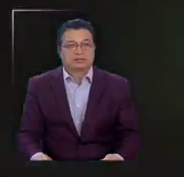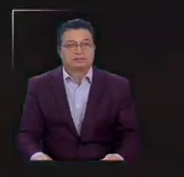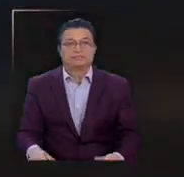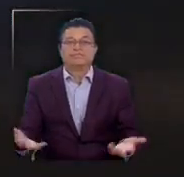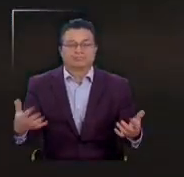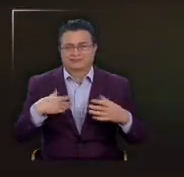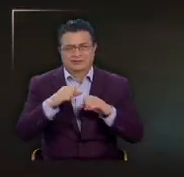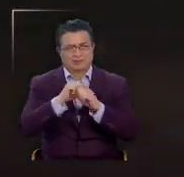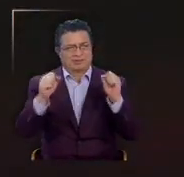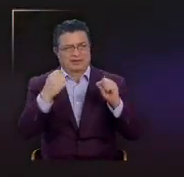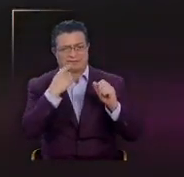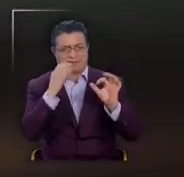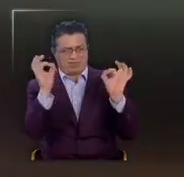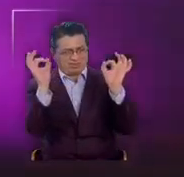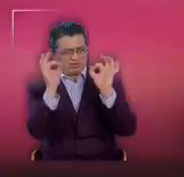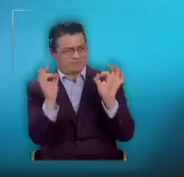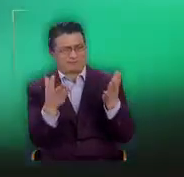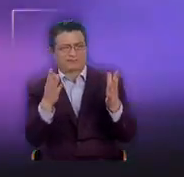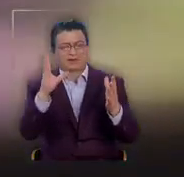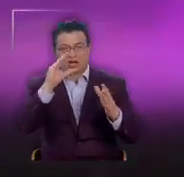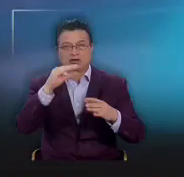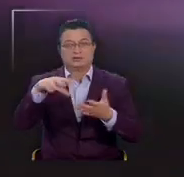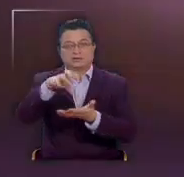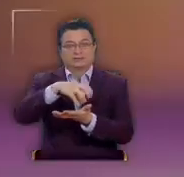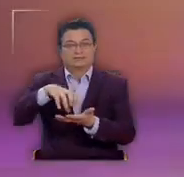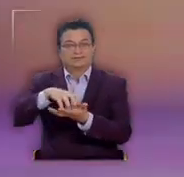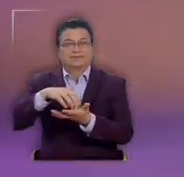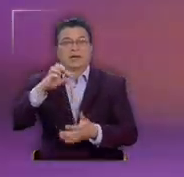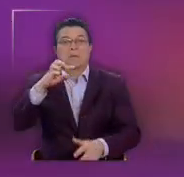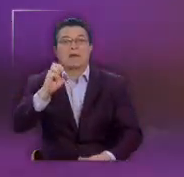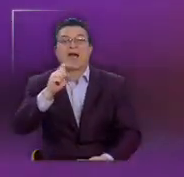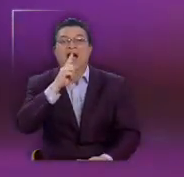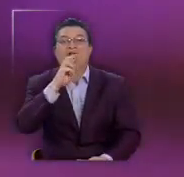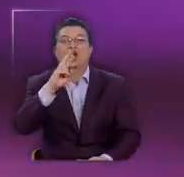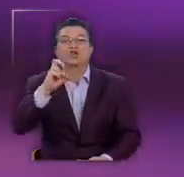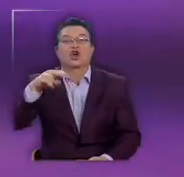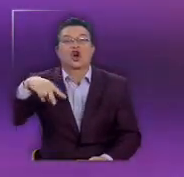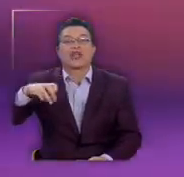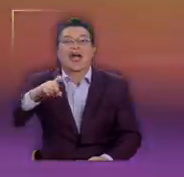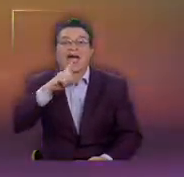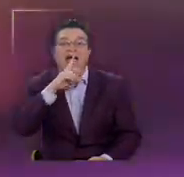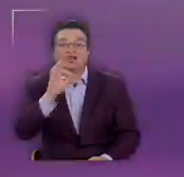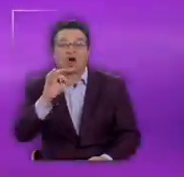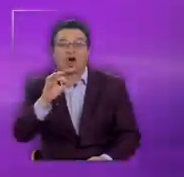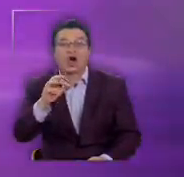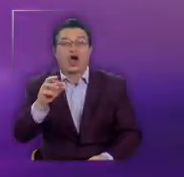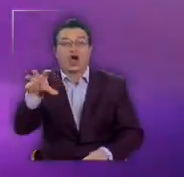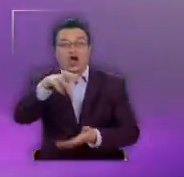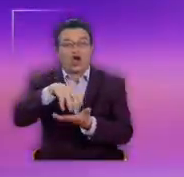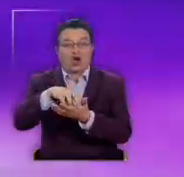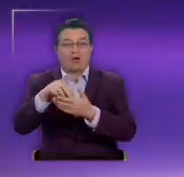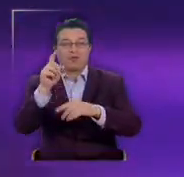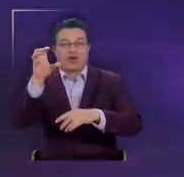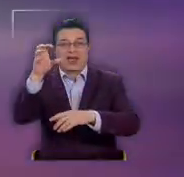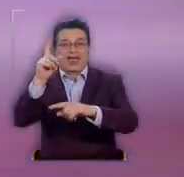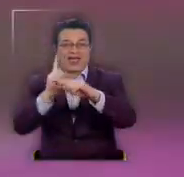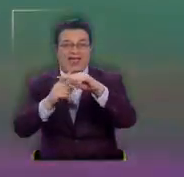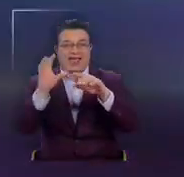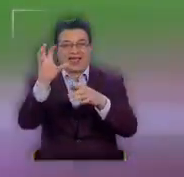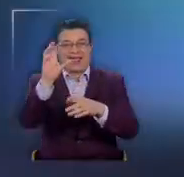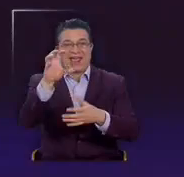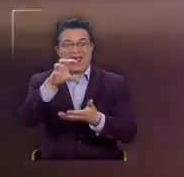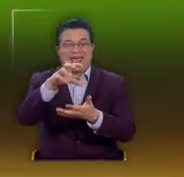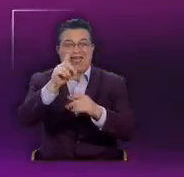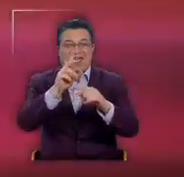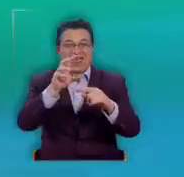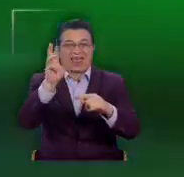Faltan palabras para explicar lo que anoche ocurrió en pleno barrio Patronato de Recoleta, porque ni llamarlos porfiados grafica la irresponsabilidad de un grupo